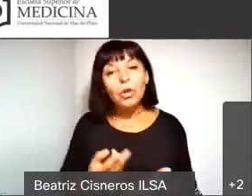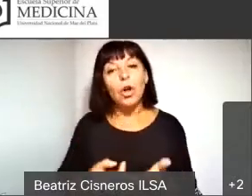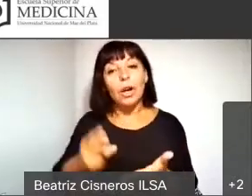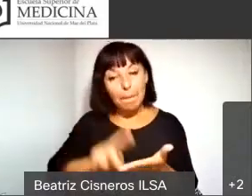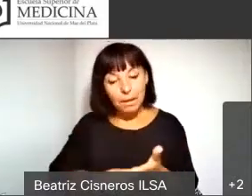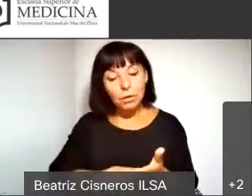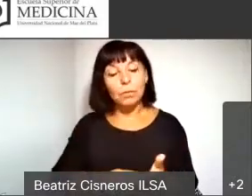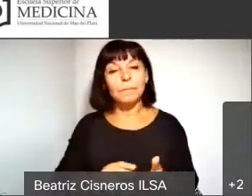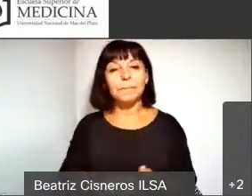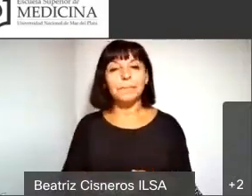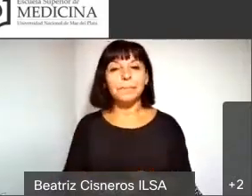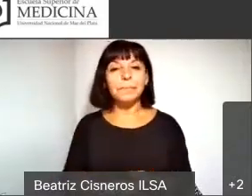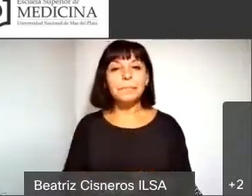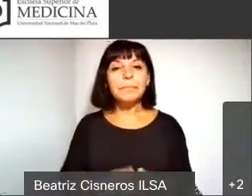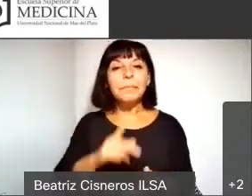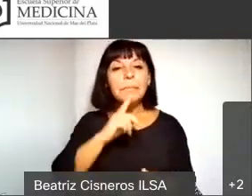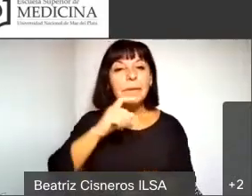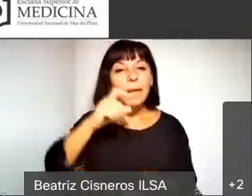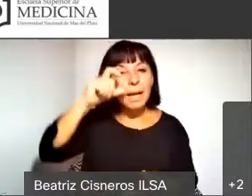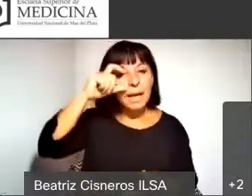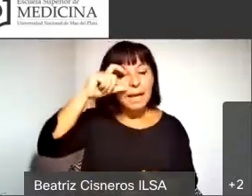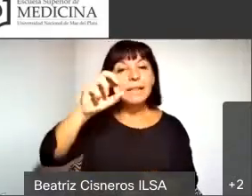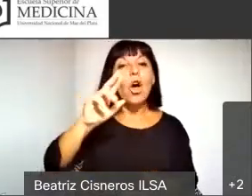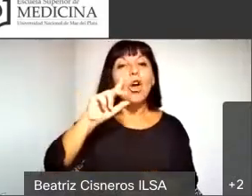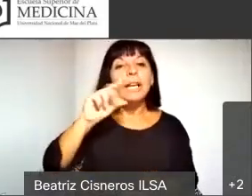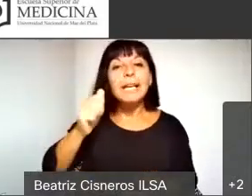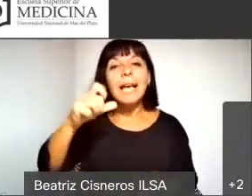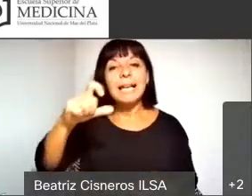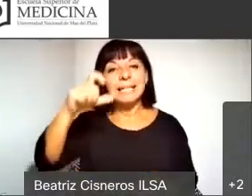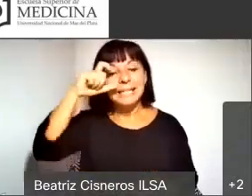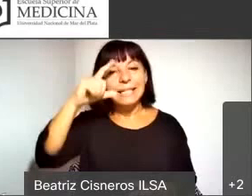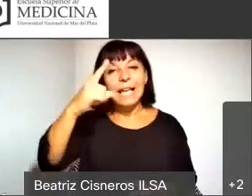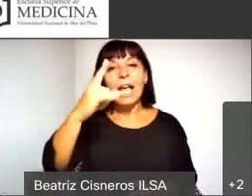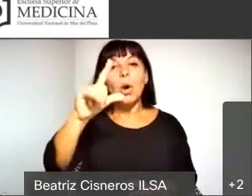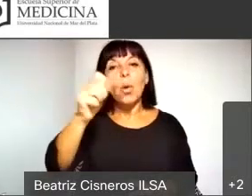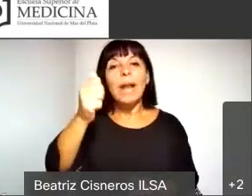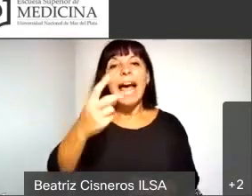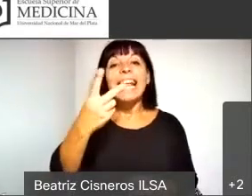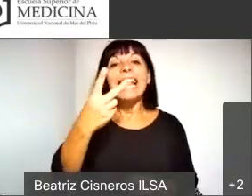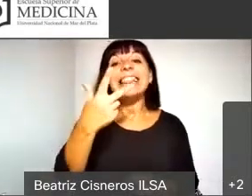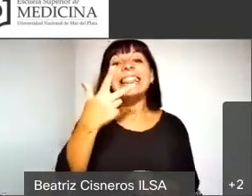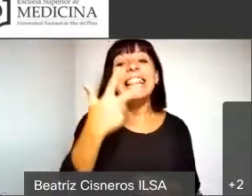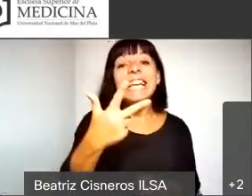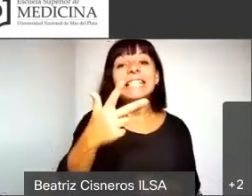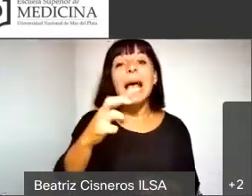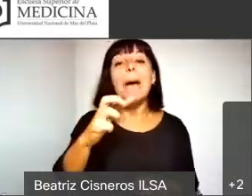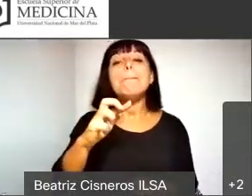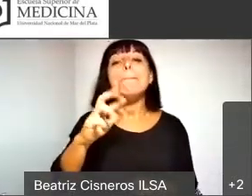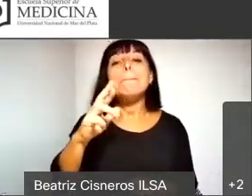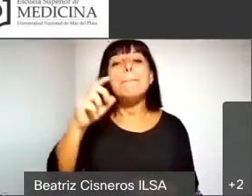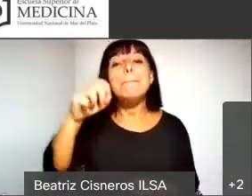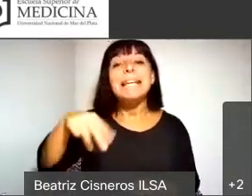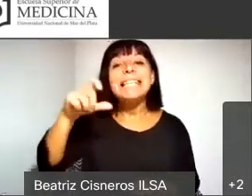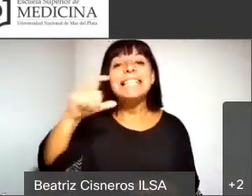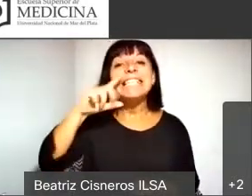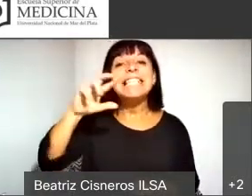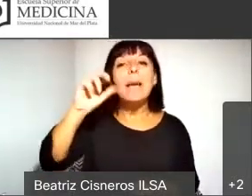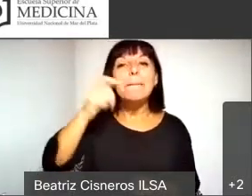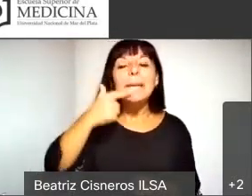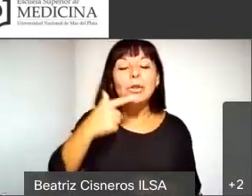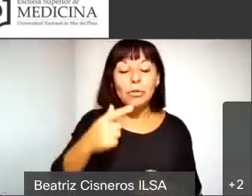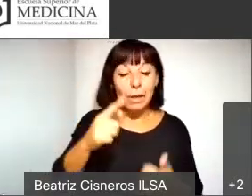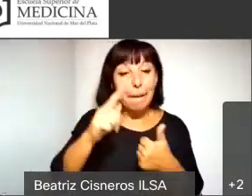repetirlo. La teoría celular está constituida por 3 principios. El segundo de ellos dice que